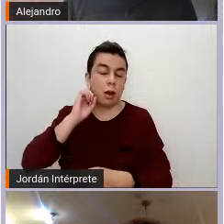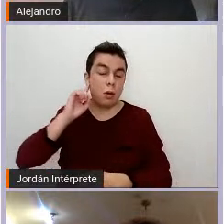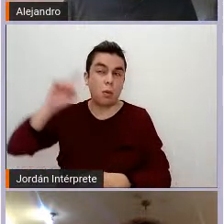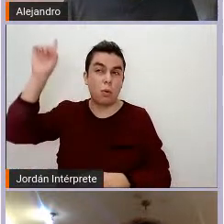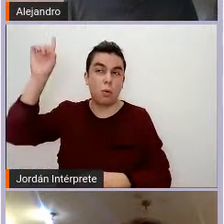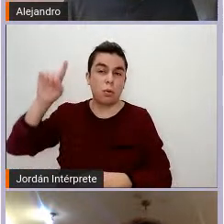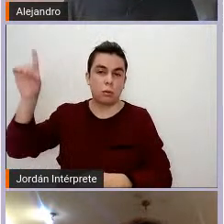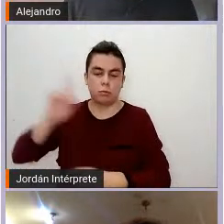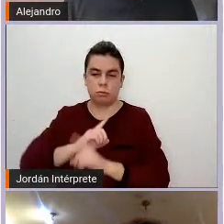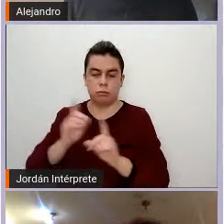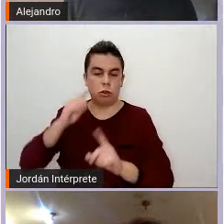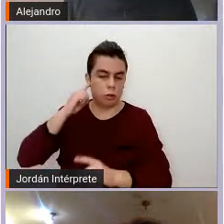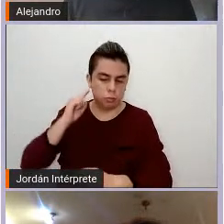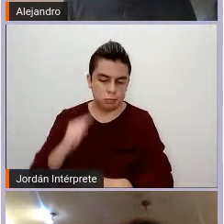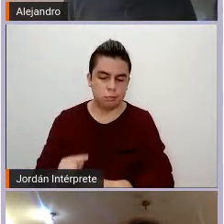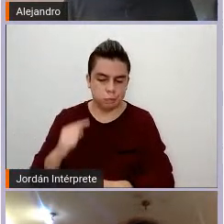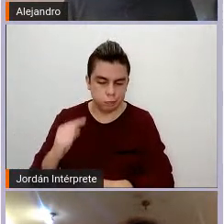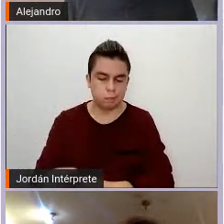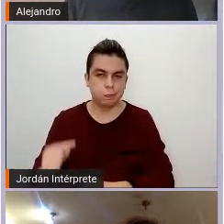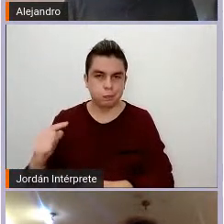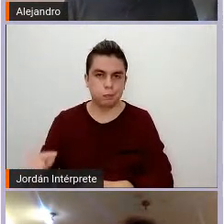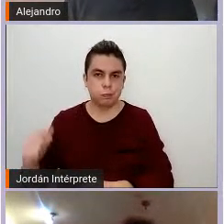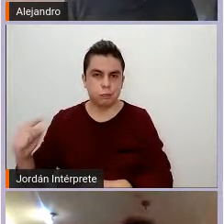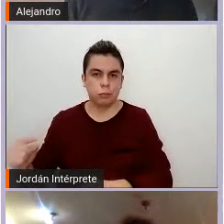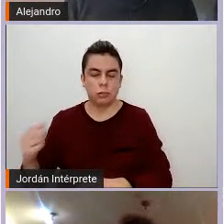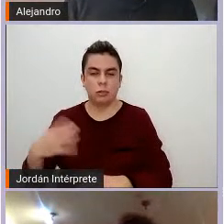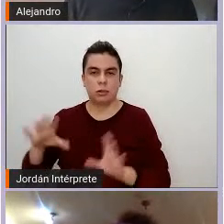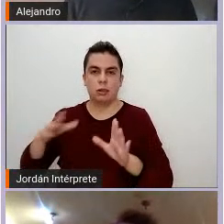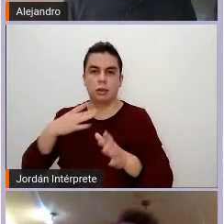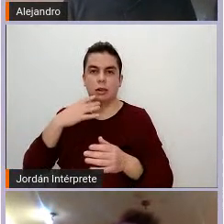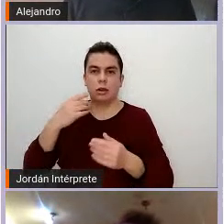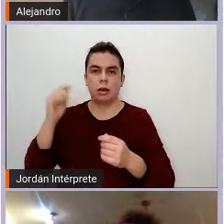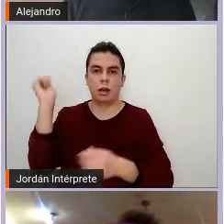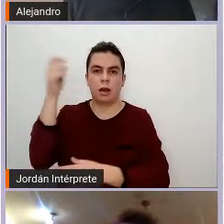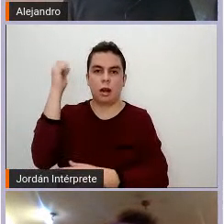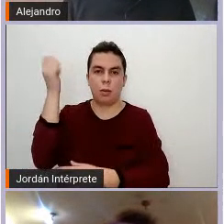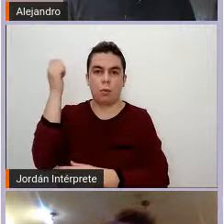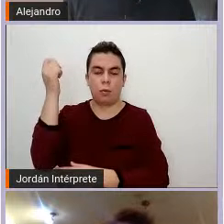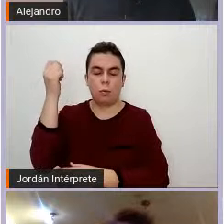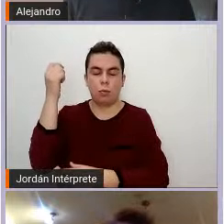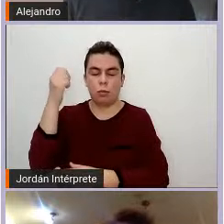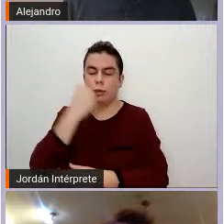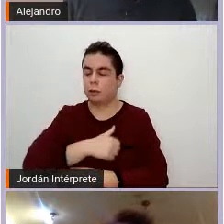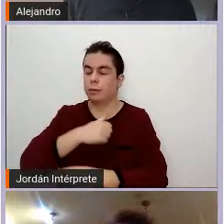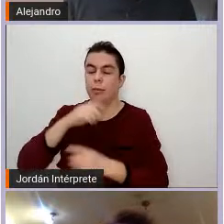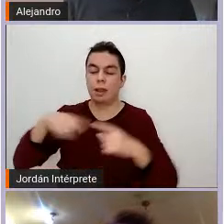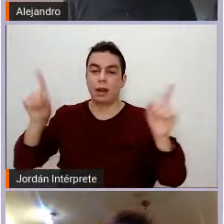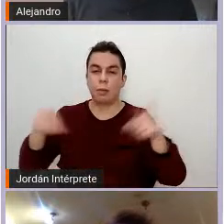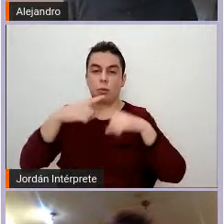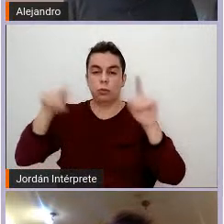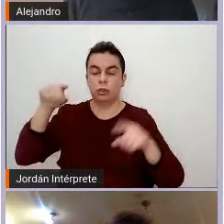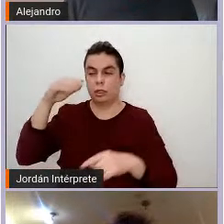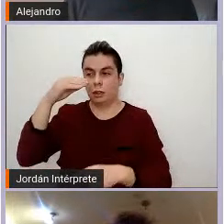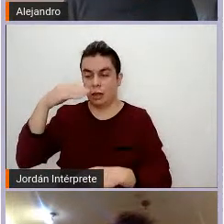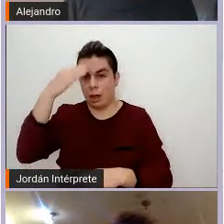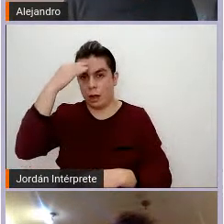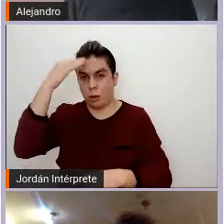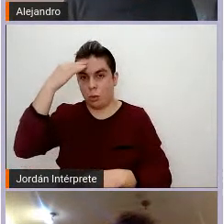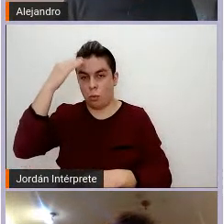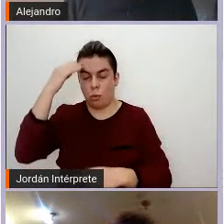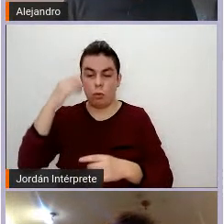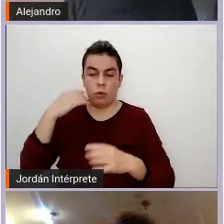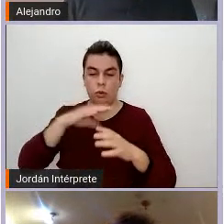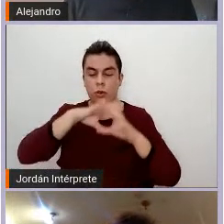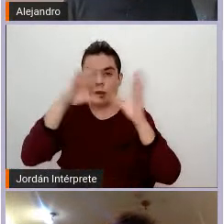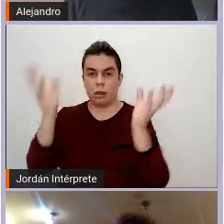es la característica dominante de la mayoría de la música popular occidental. Es decir, Violeta invirtió